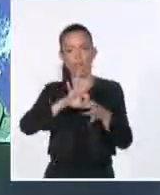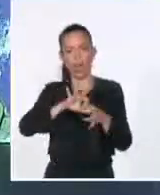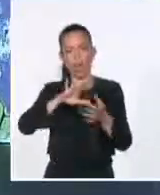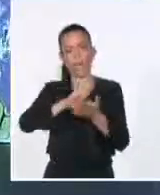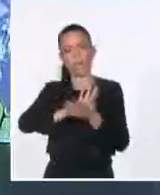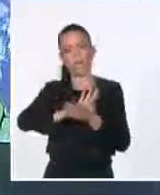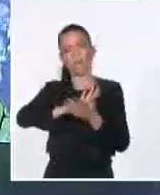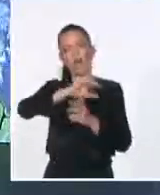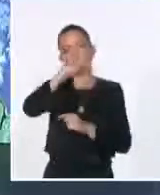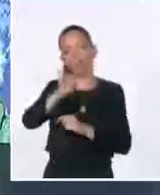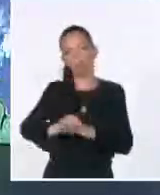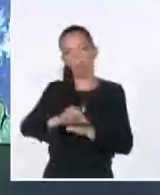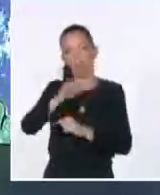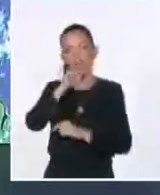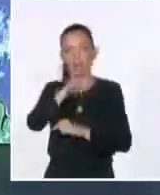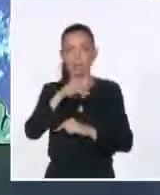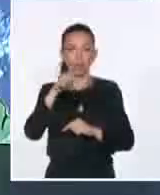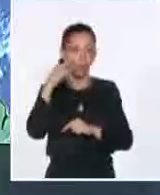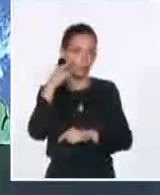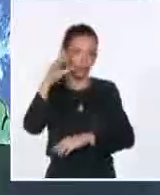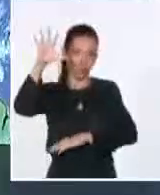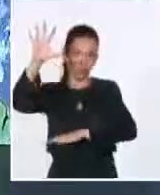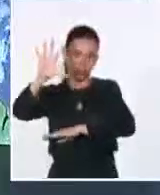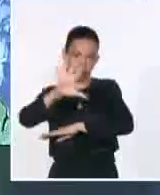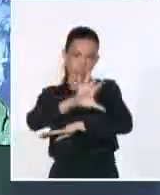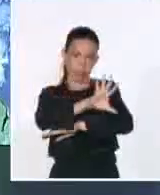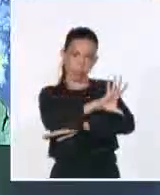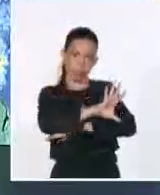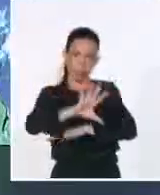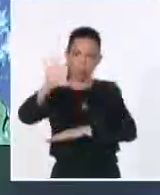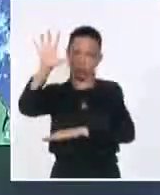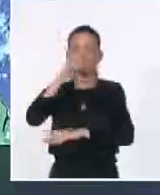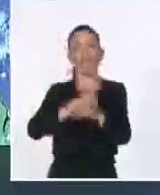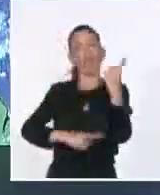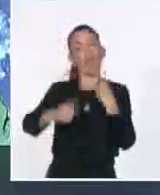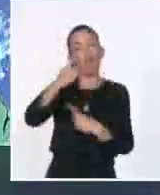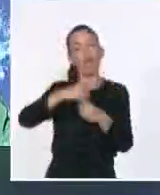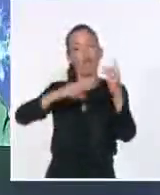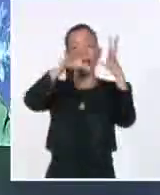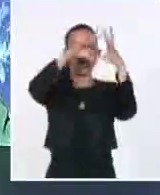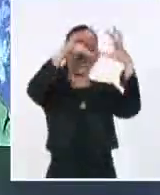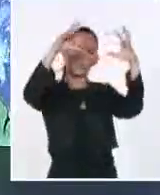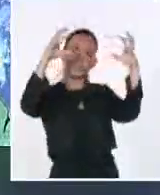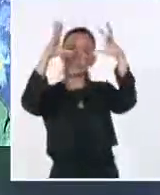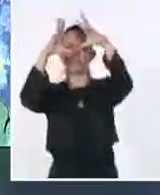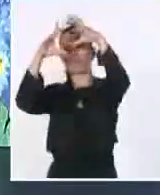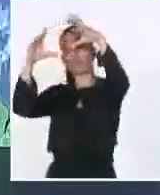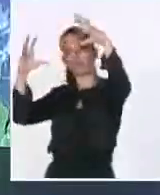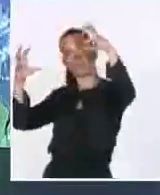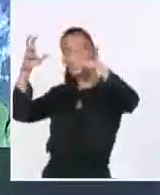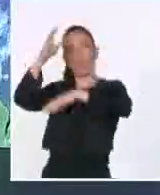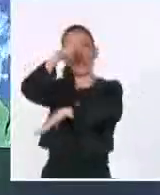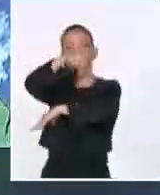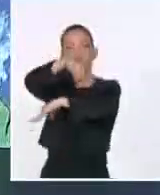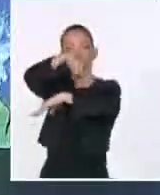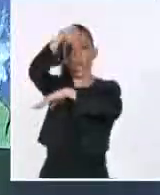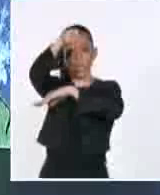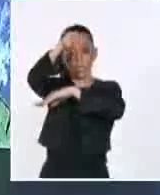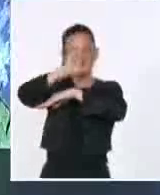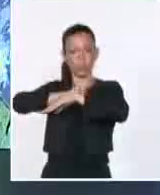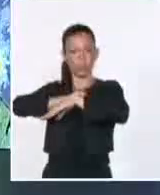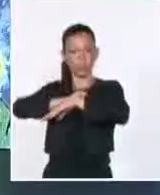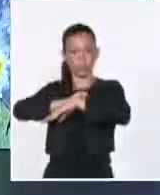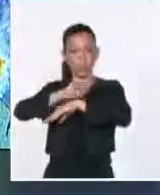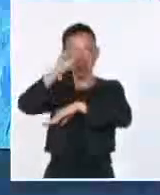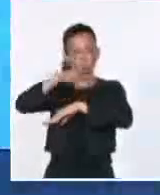esta hora se puede apreciar muy poca nubosidad, solo algunos nublados que llegan hacia zonas de la costa norte. El pronóstico del tiempo para la tarde de